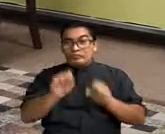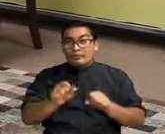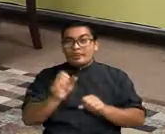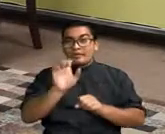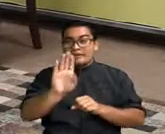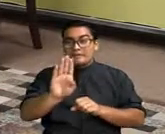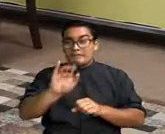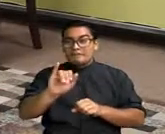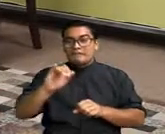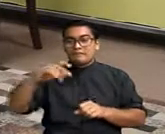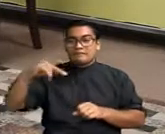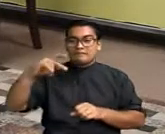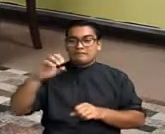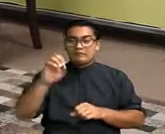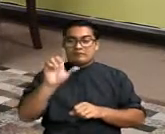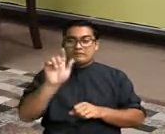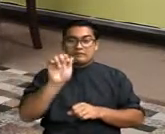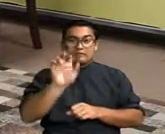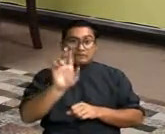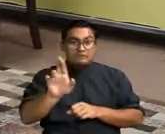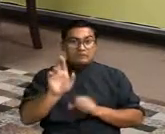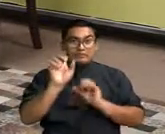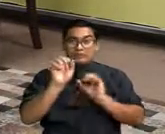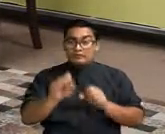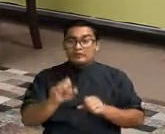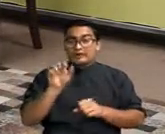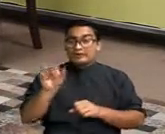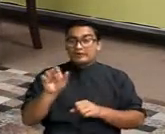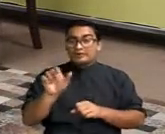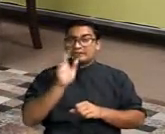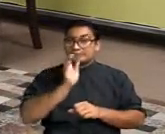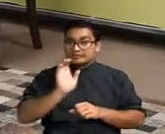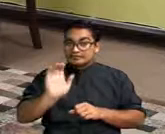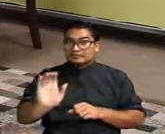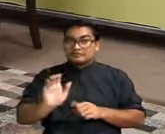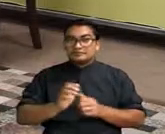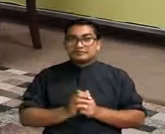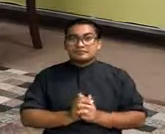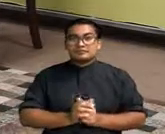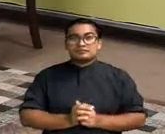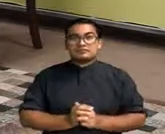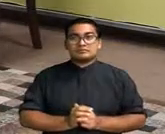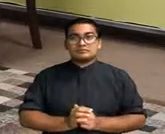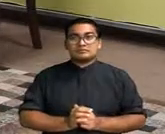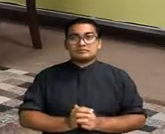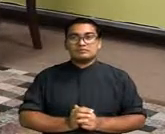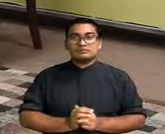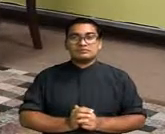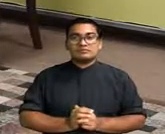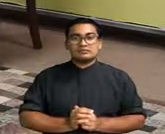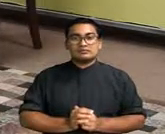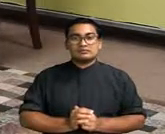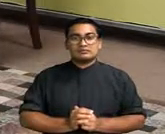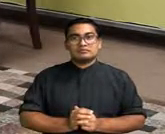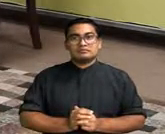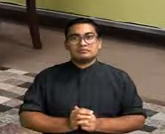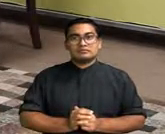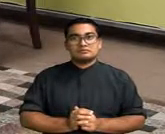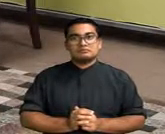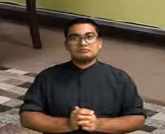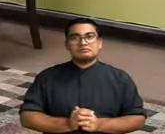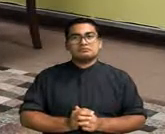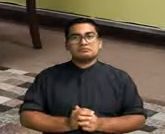que ayude a desarrollar al niño el síndrome o trastorno bipolar. Pues sí, por ser un